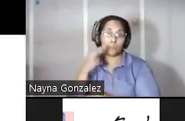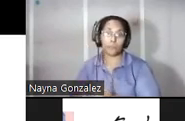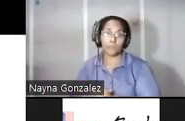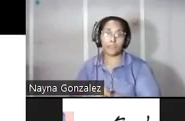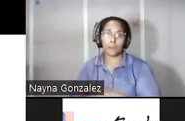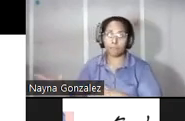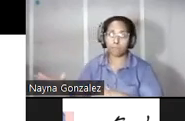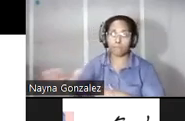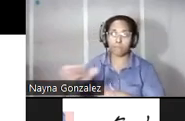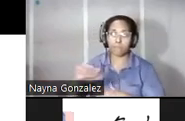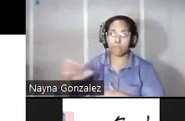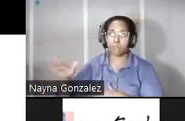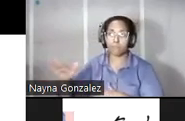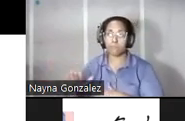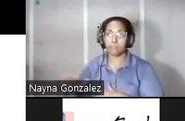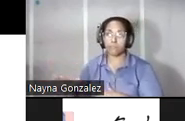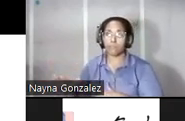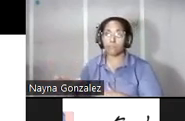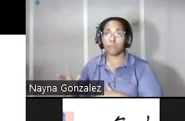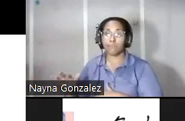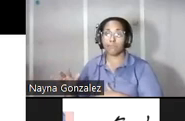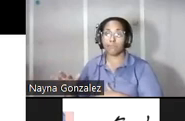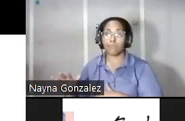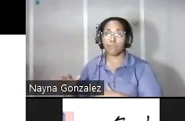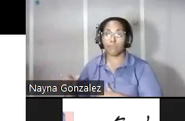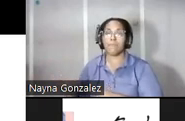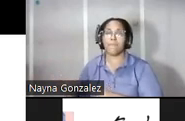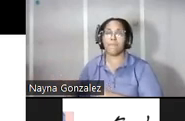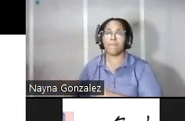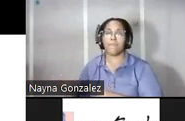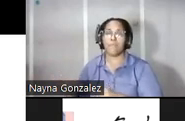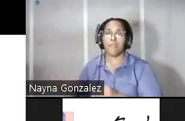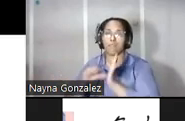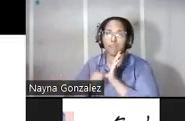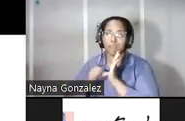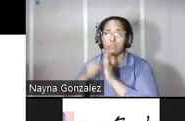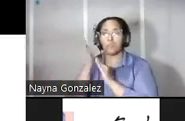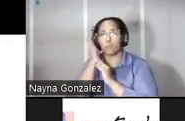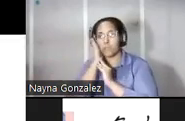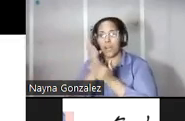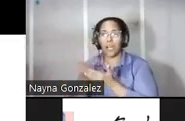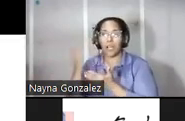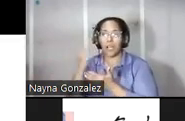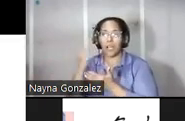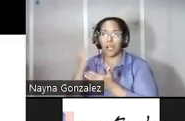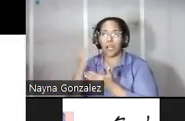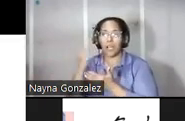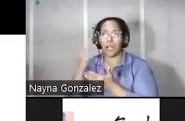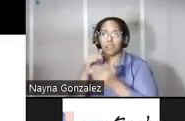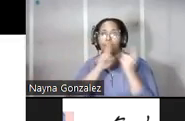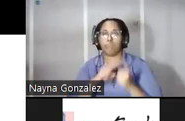pasaba la mano e insistía en que durmiera antes de conocer el